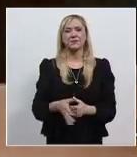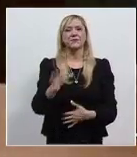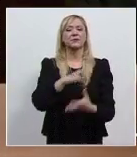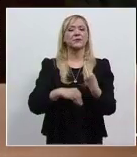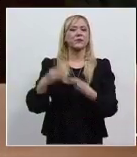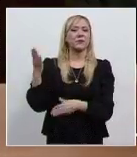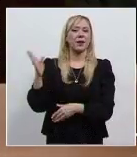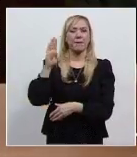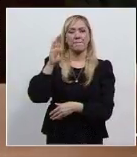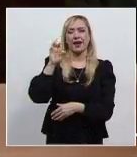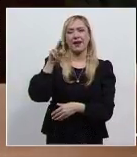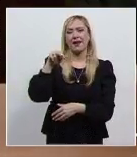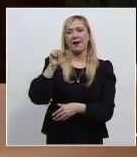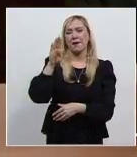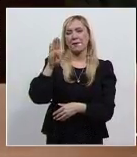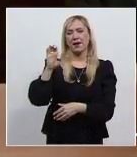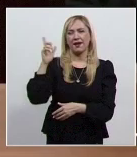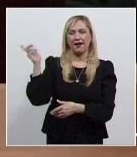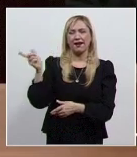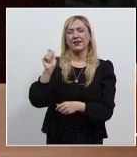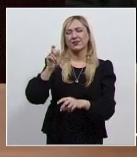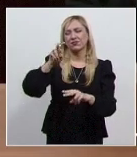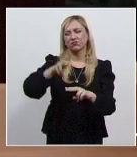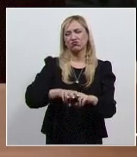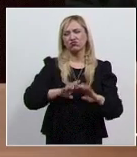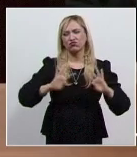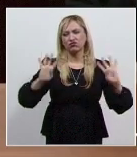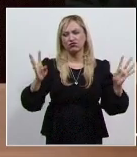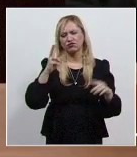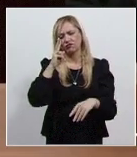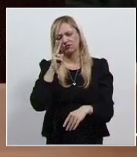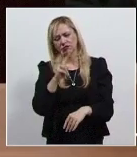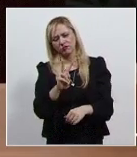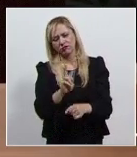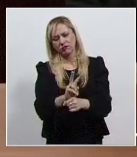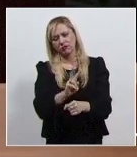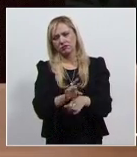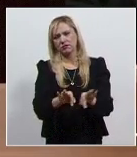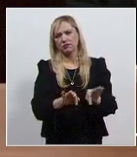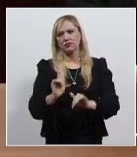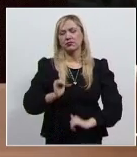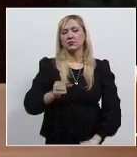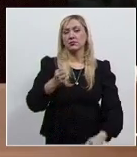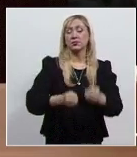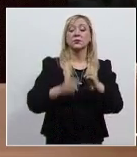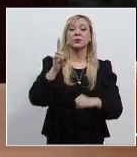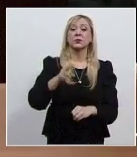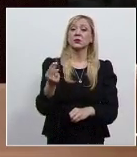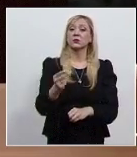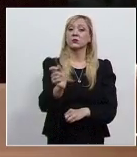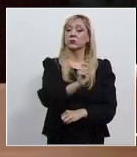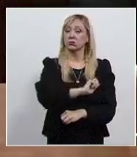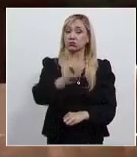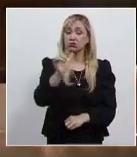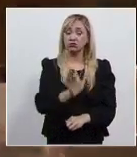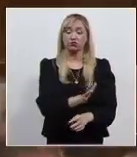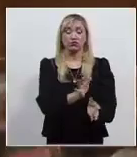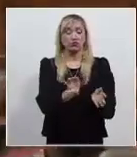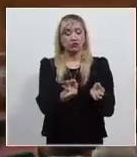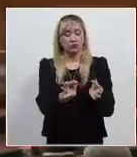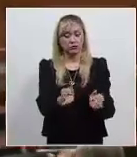González Bernabé aseguró que las y los juzgadores ratificados han observado los principios de excelencia,